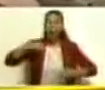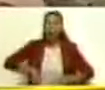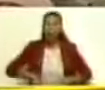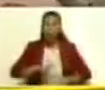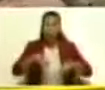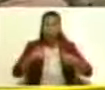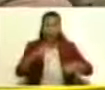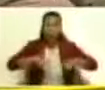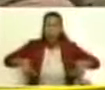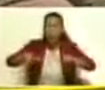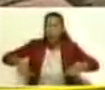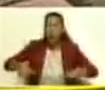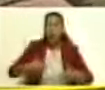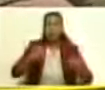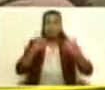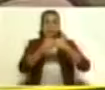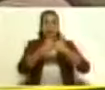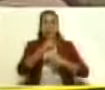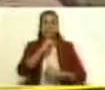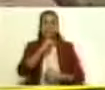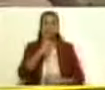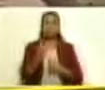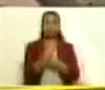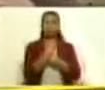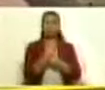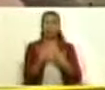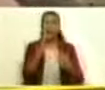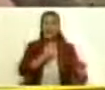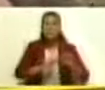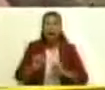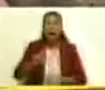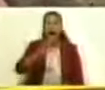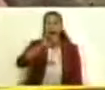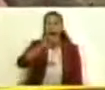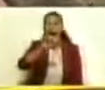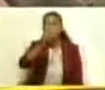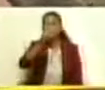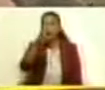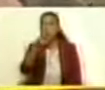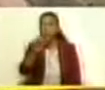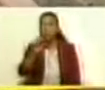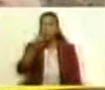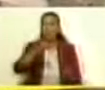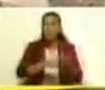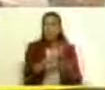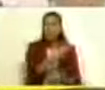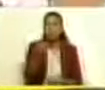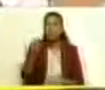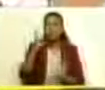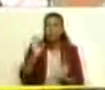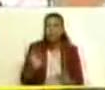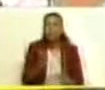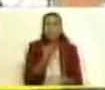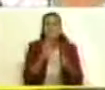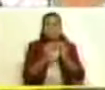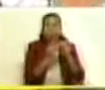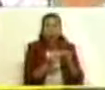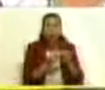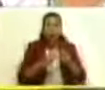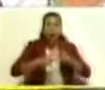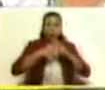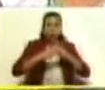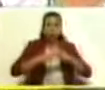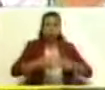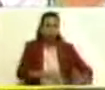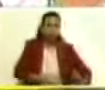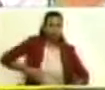nuevos escenarios, desafíos y amenazas. El Plan Ayacucho 2024-2030. Mejorar el equipamiento de la